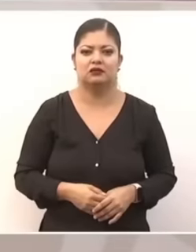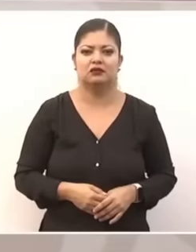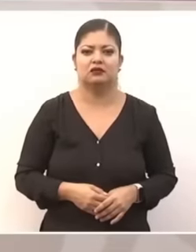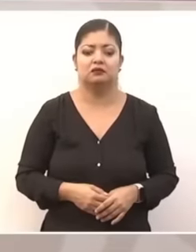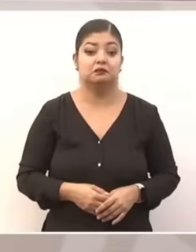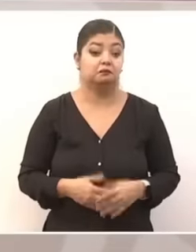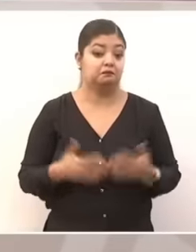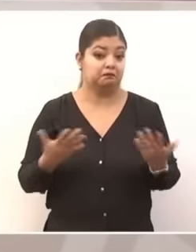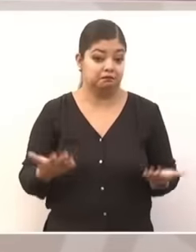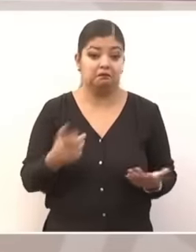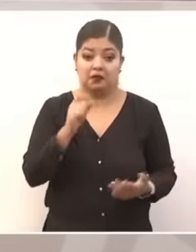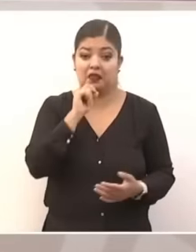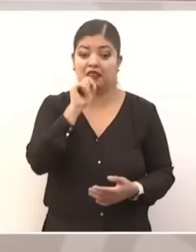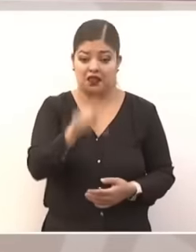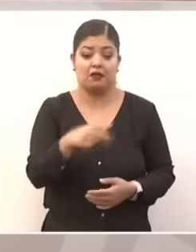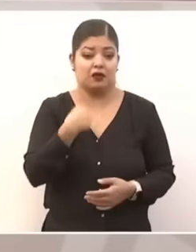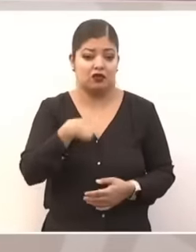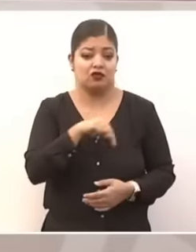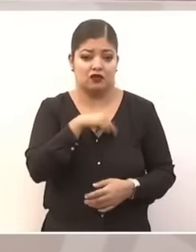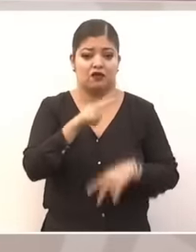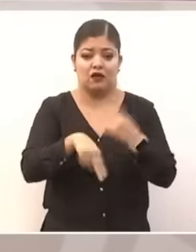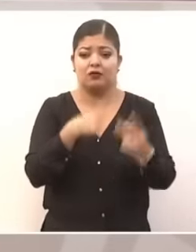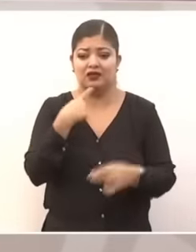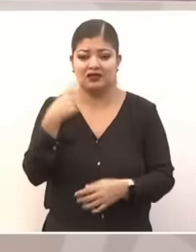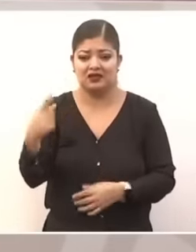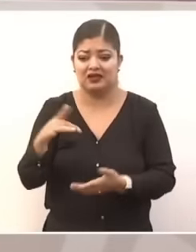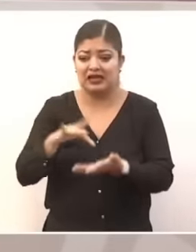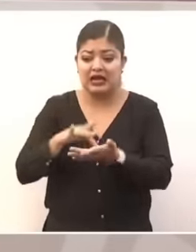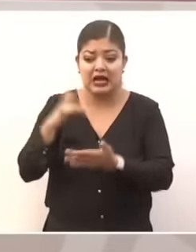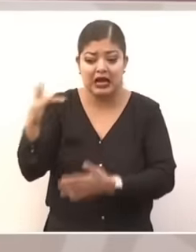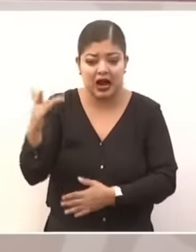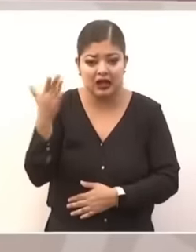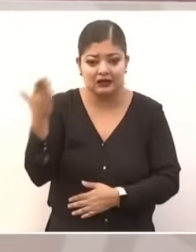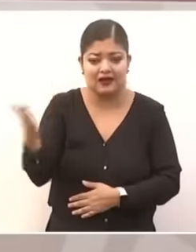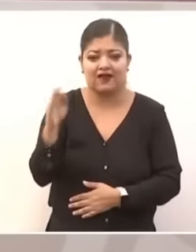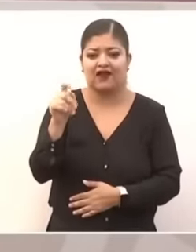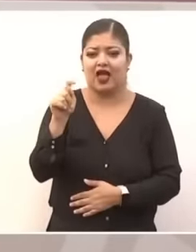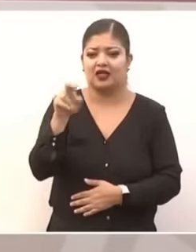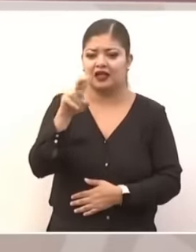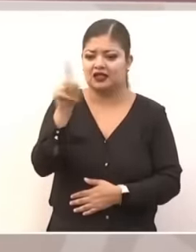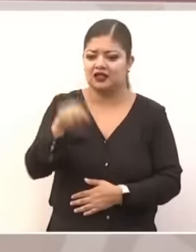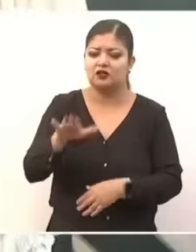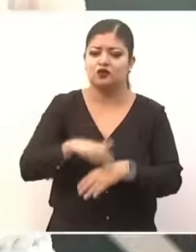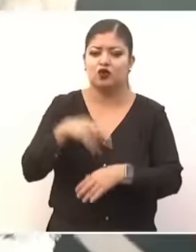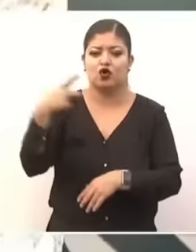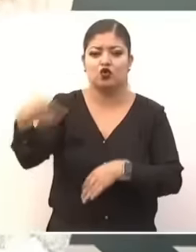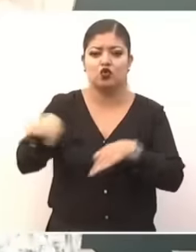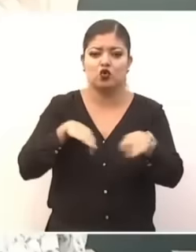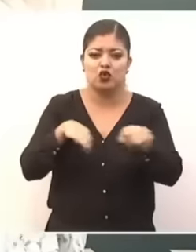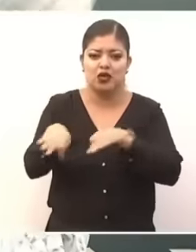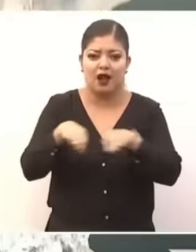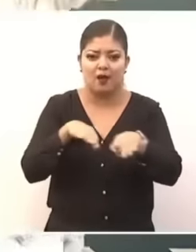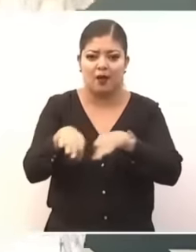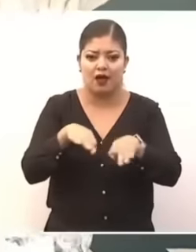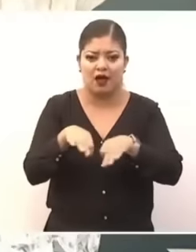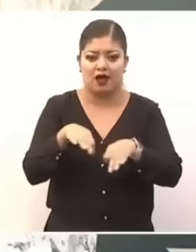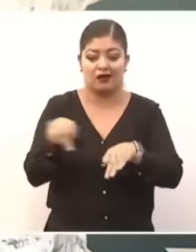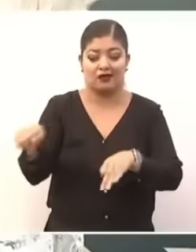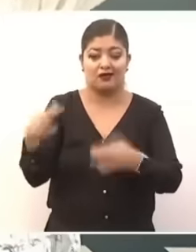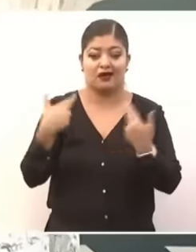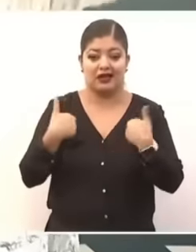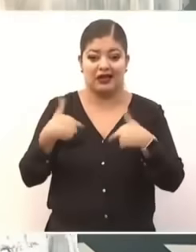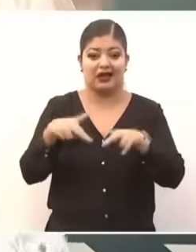Así que también vamos a decir gracias, Beatriz, por todo este trabajo y lo que ha